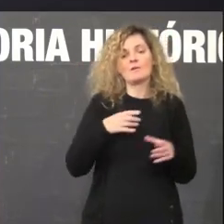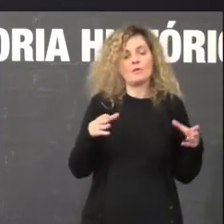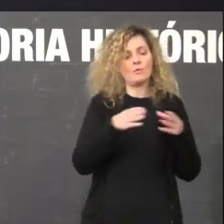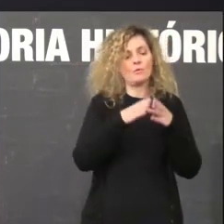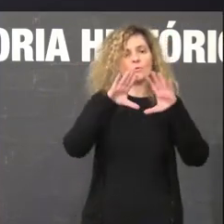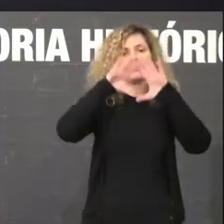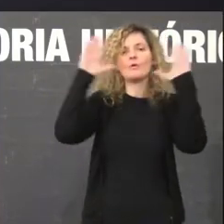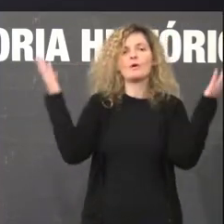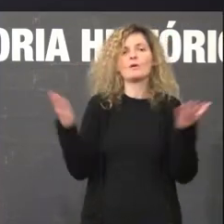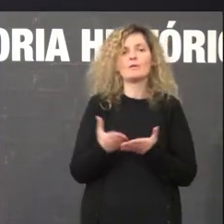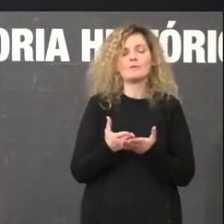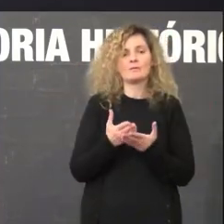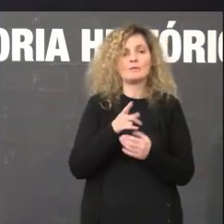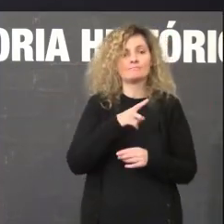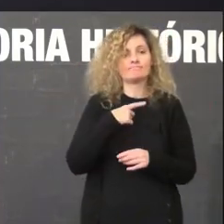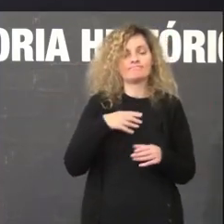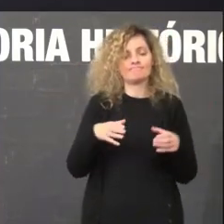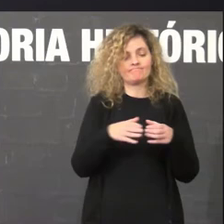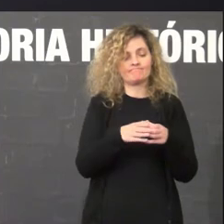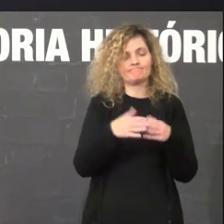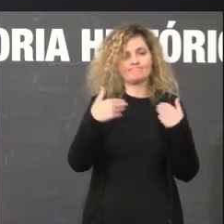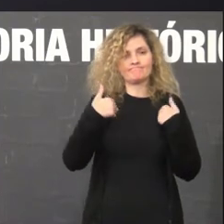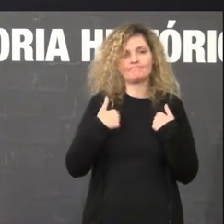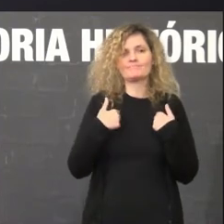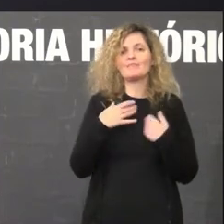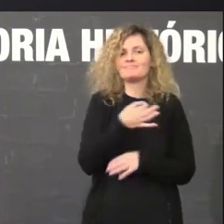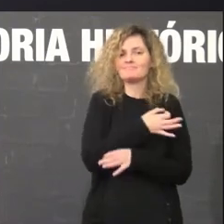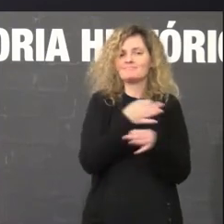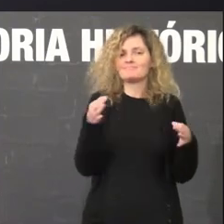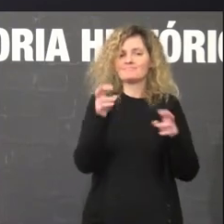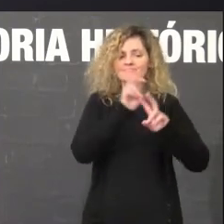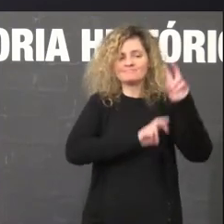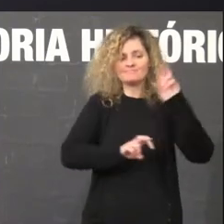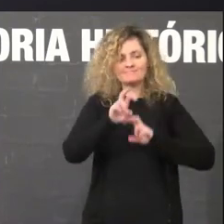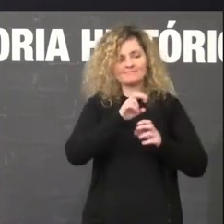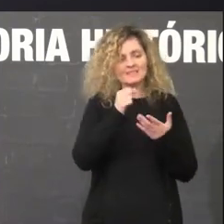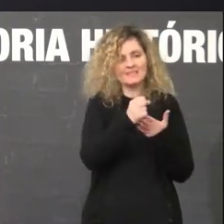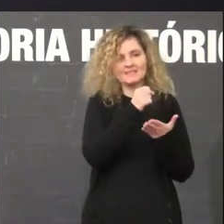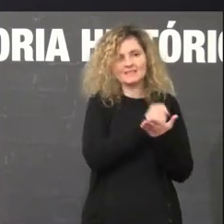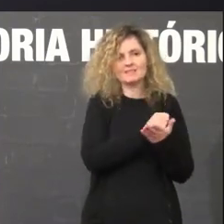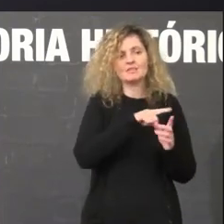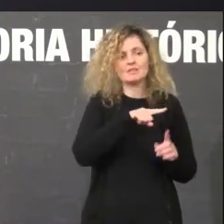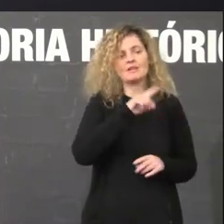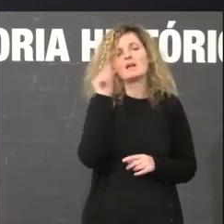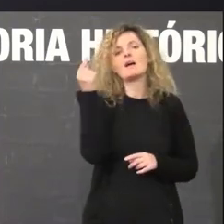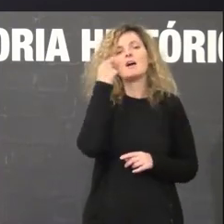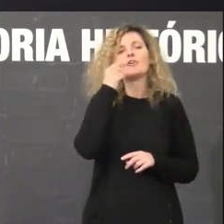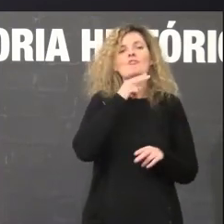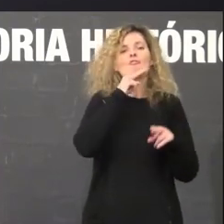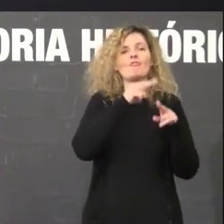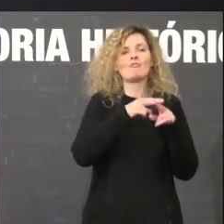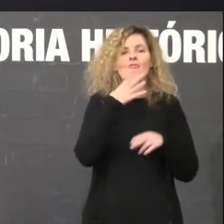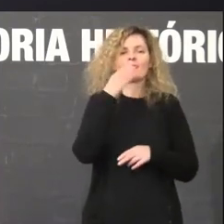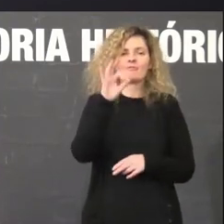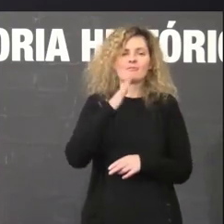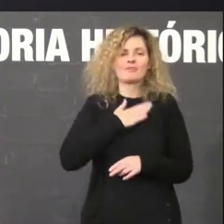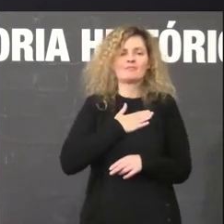universal donde él militaba, y efectivamente buscaron en los registros y encontraron el nombre de mi